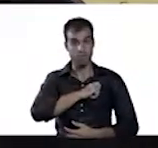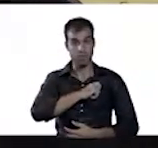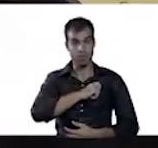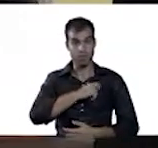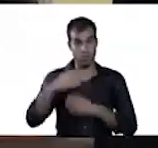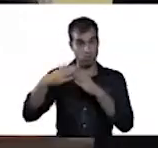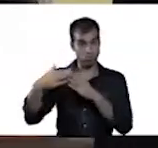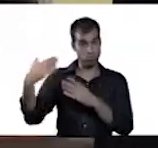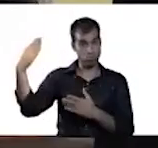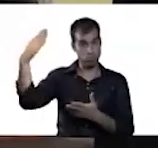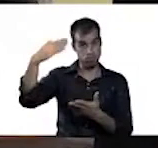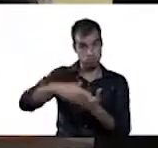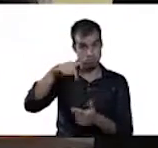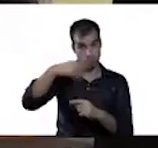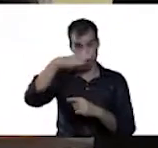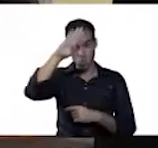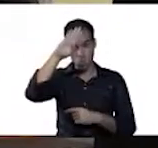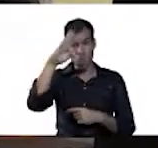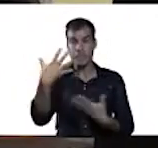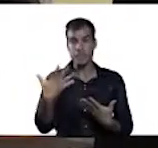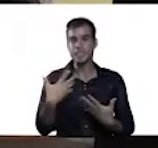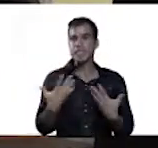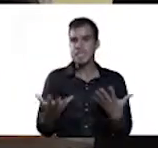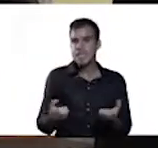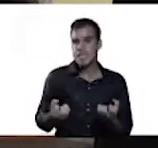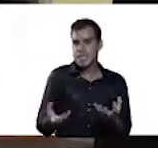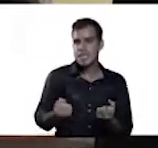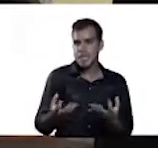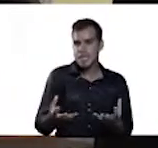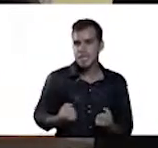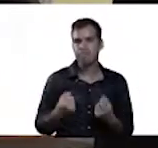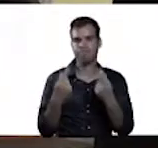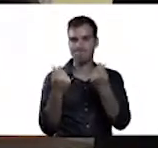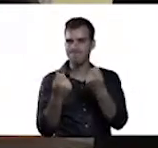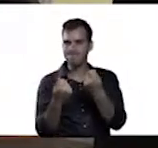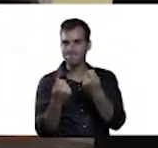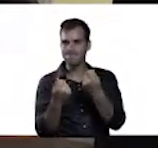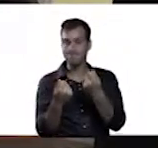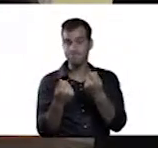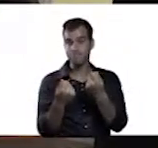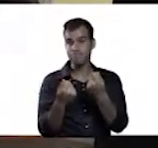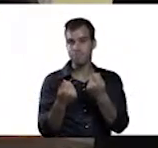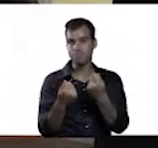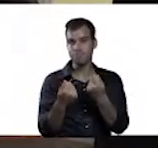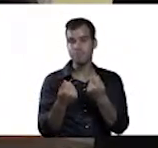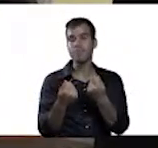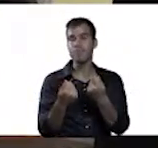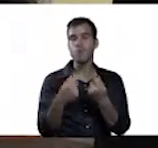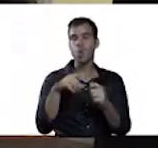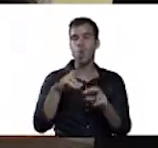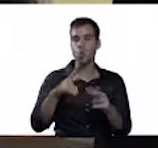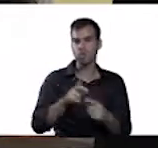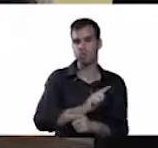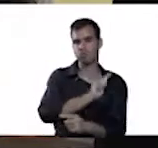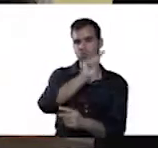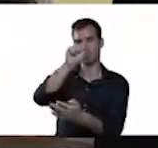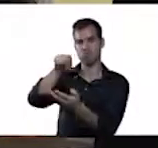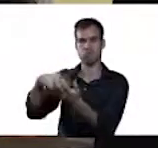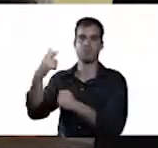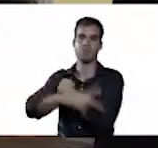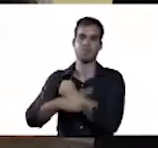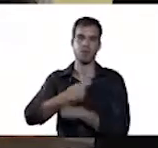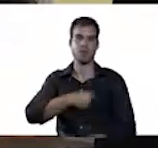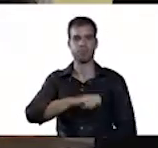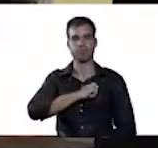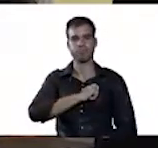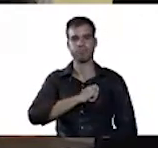Cuba venían con la intención de enriquecerse lo más rápido posible y regresar